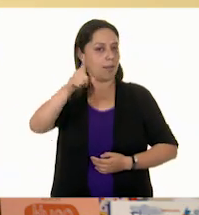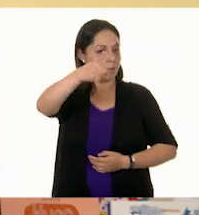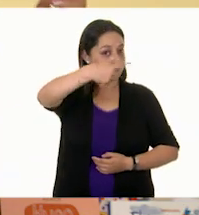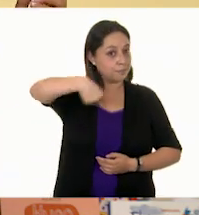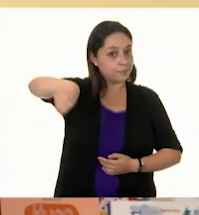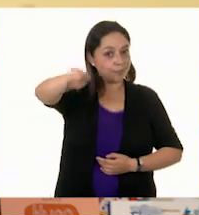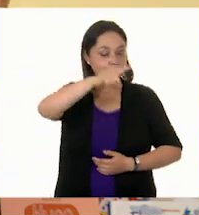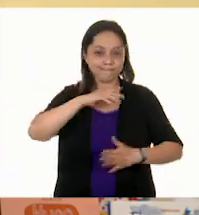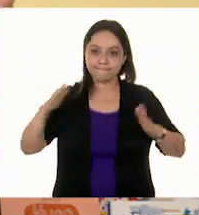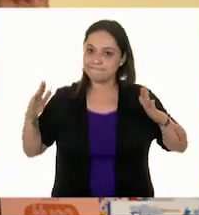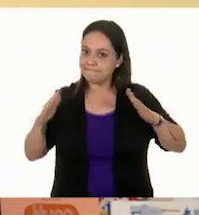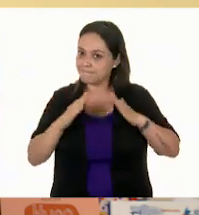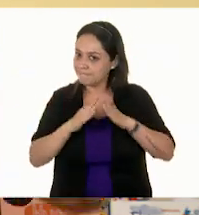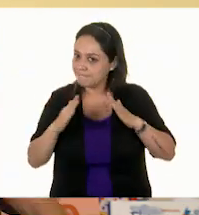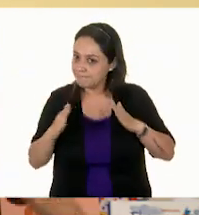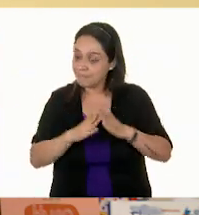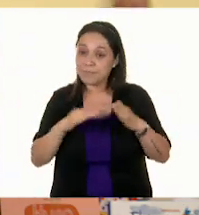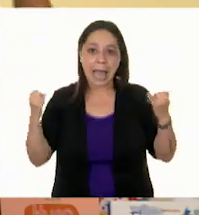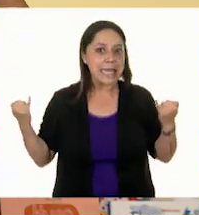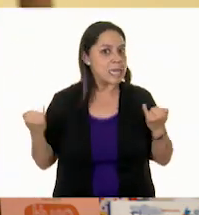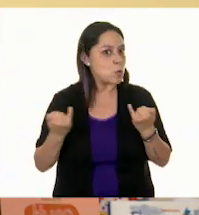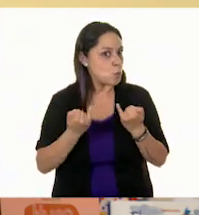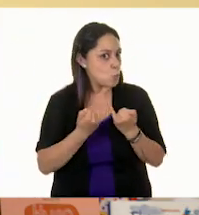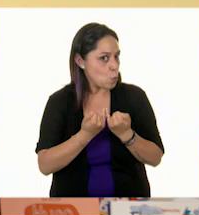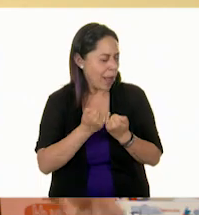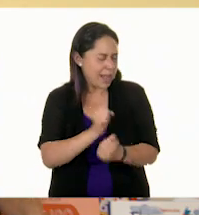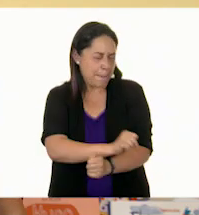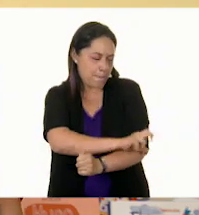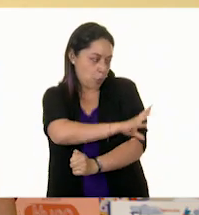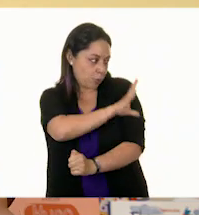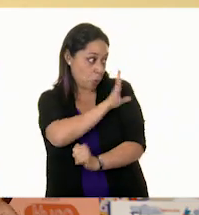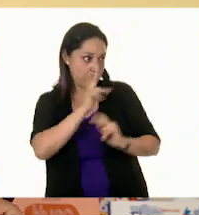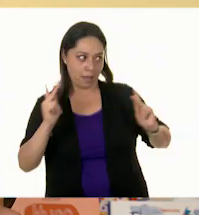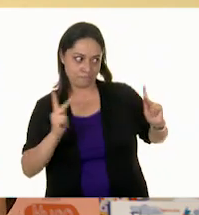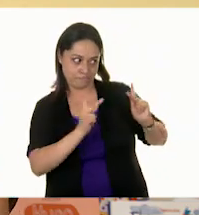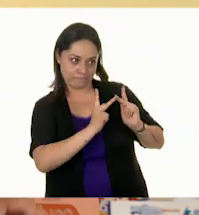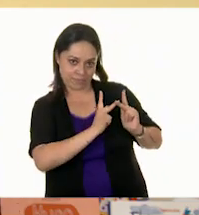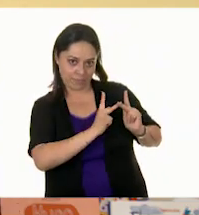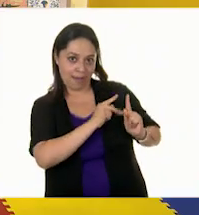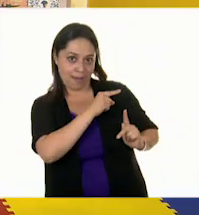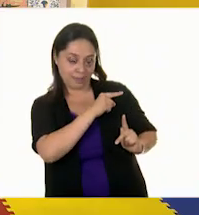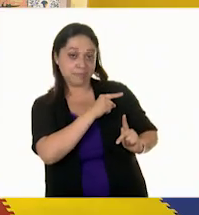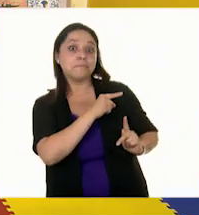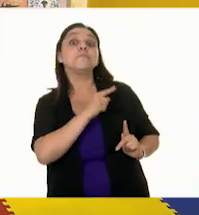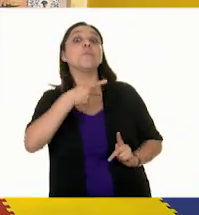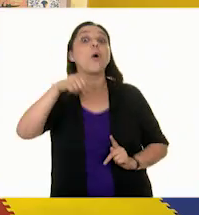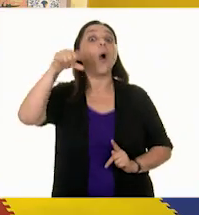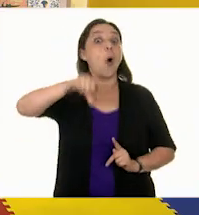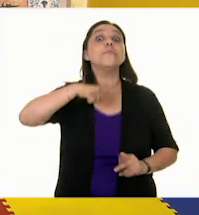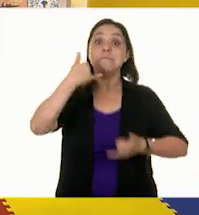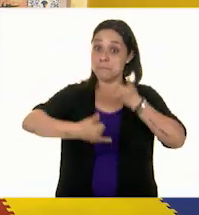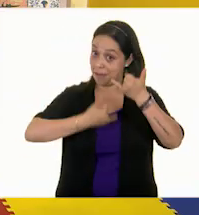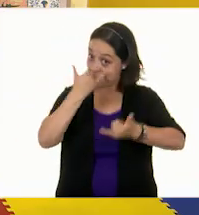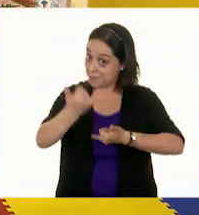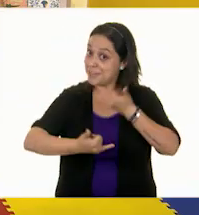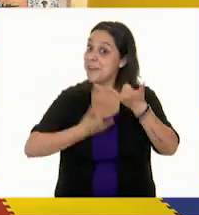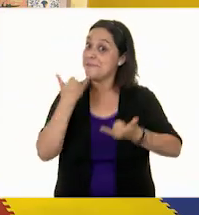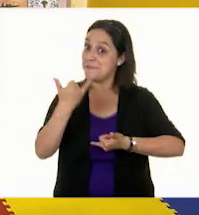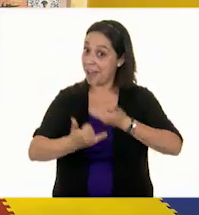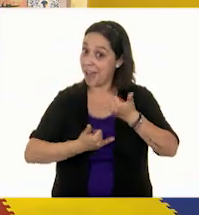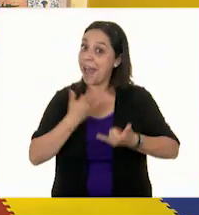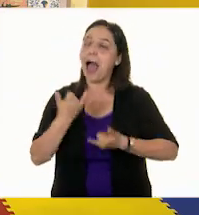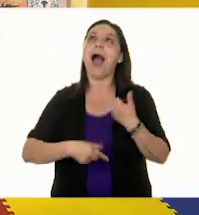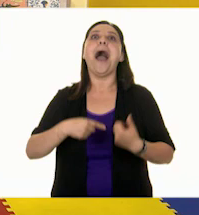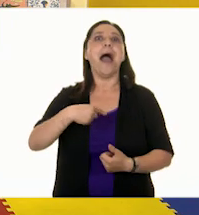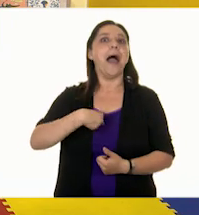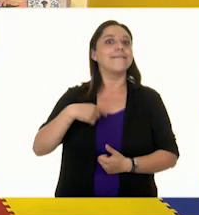casa estén tan emocionados como tú, porque el día de hoy ¡vamos a jugar! Me encanta